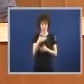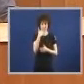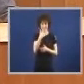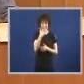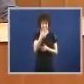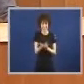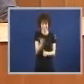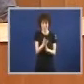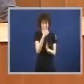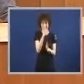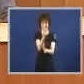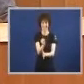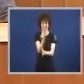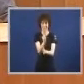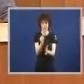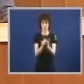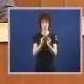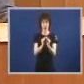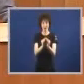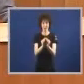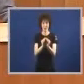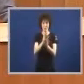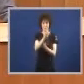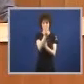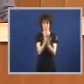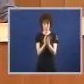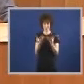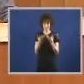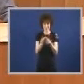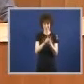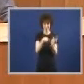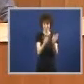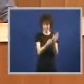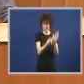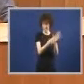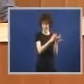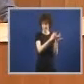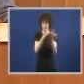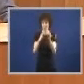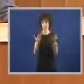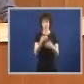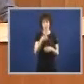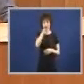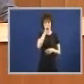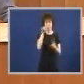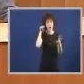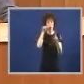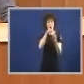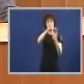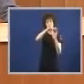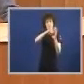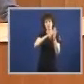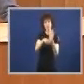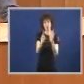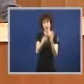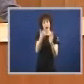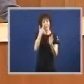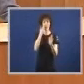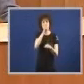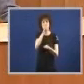ao sexto ano de elaboración de orzamentos baixo a súa vixencia. Entón, compre recordar cales eran os obxectivos desta lei e ver